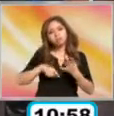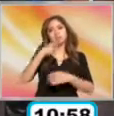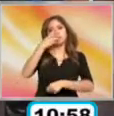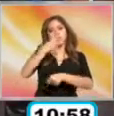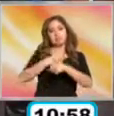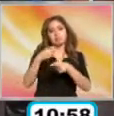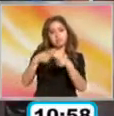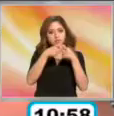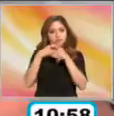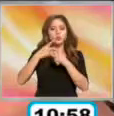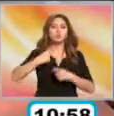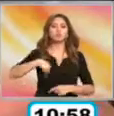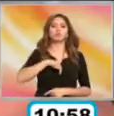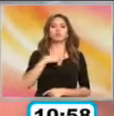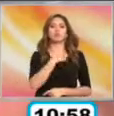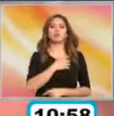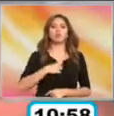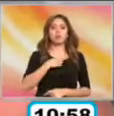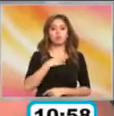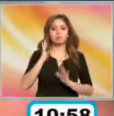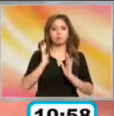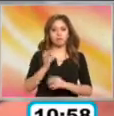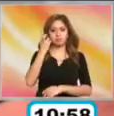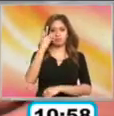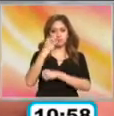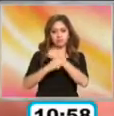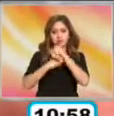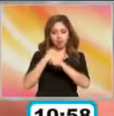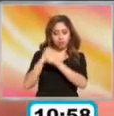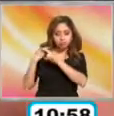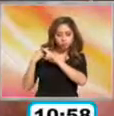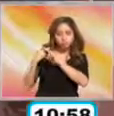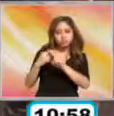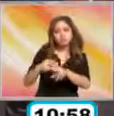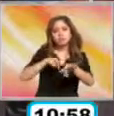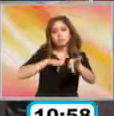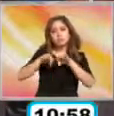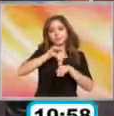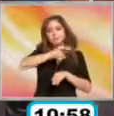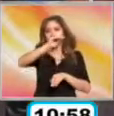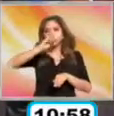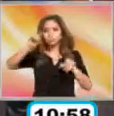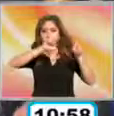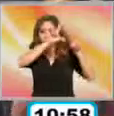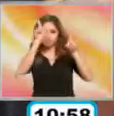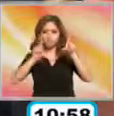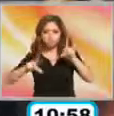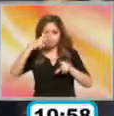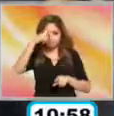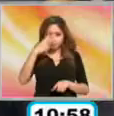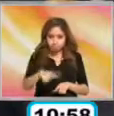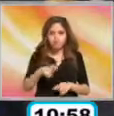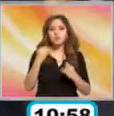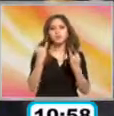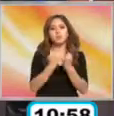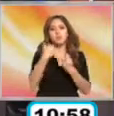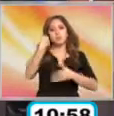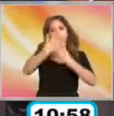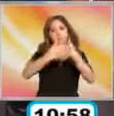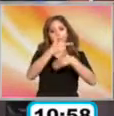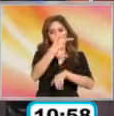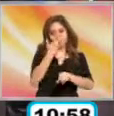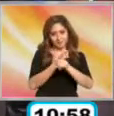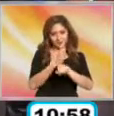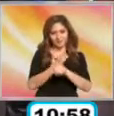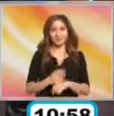material y pues bien contentos por estar a 3 años de bien colocados. Vamos a andar Exacto. trabajando por toda la República Y lo que próximamente sigue, lo Estados que sigue. Unidos. Muy bien, muchas